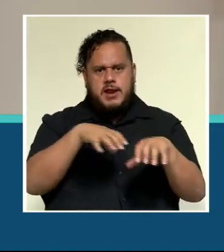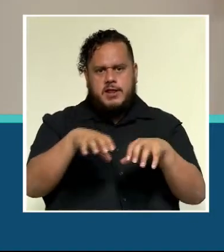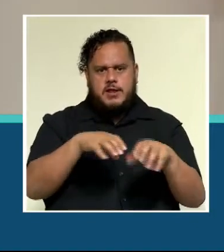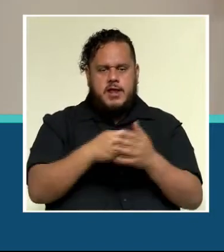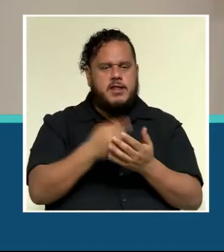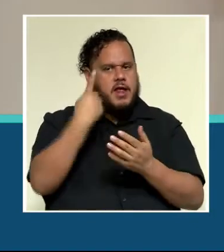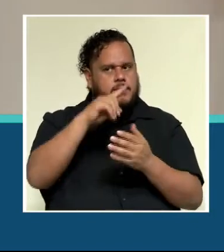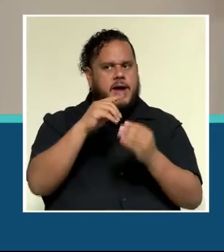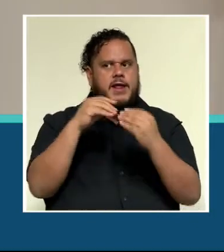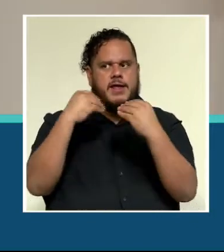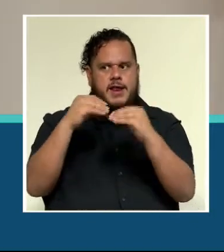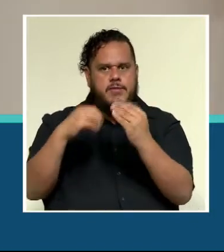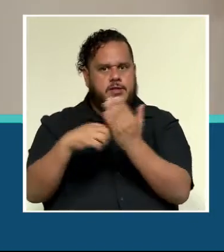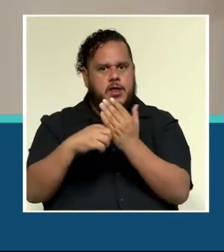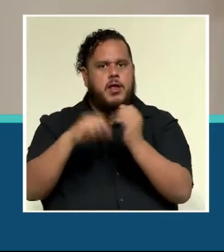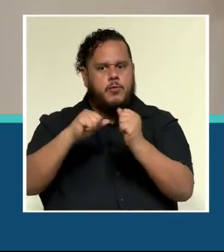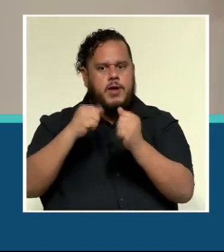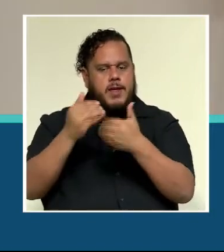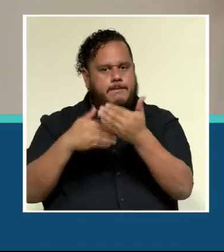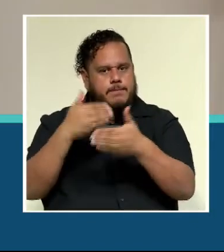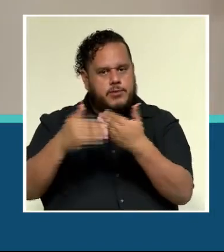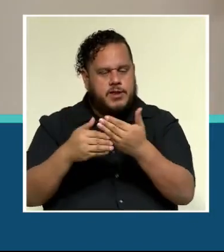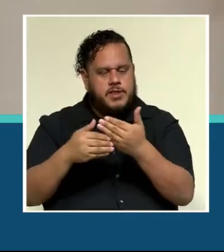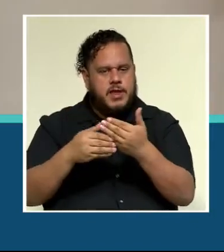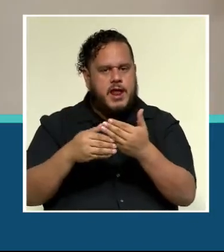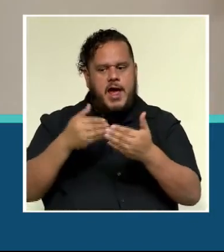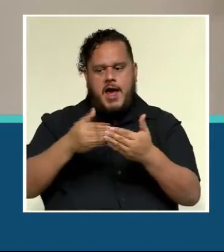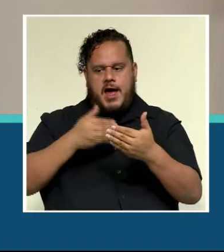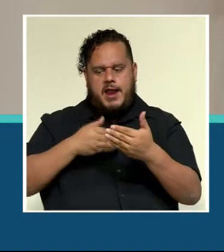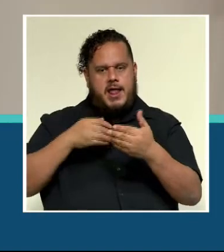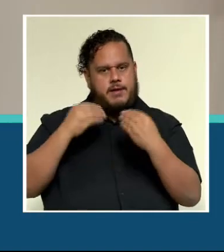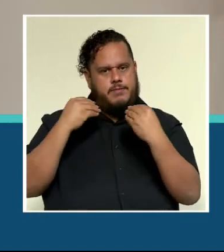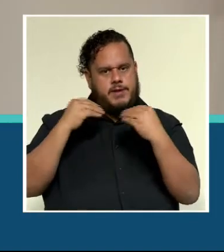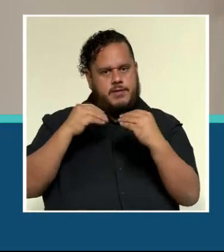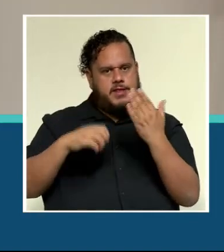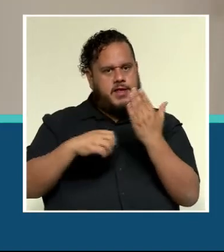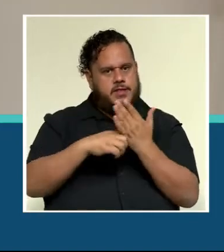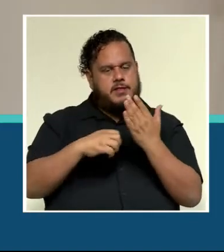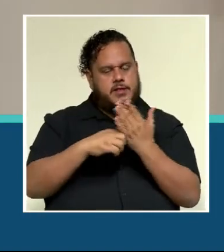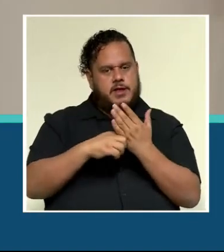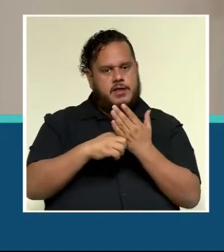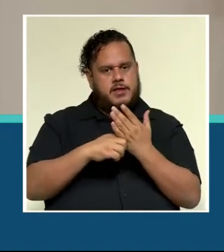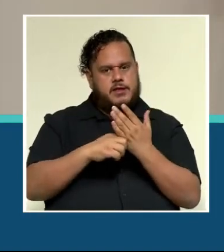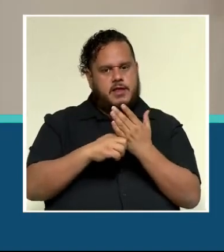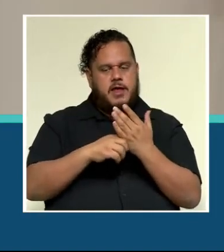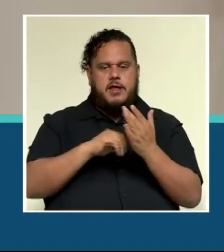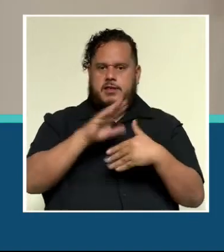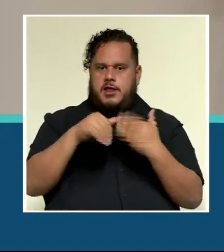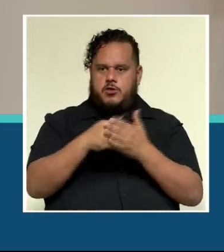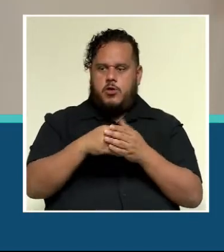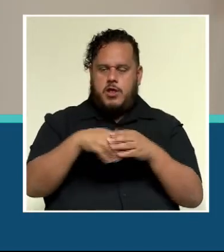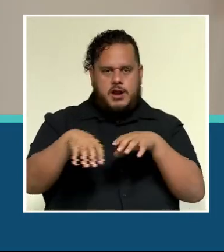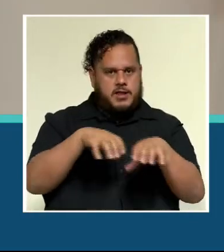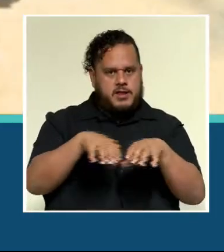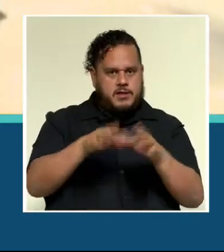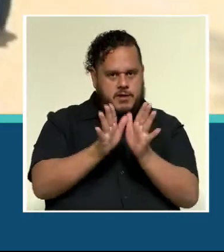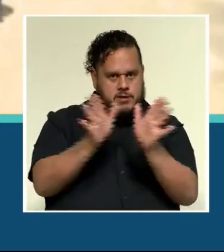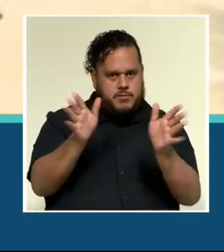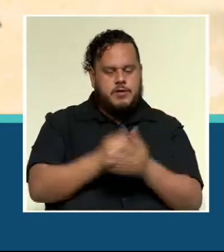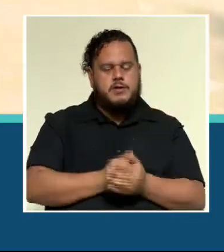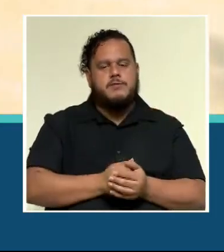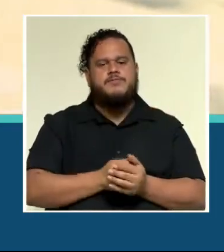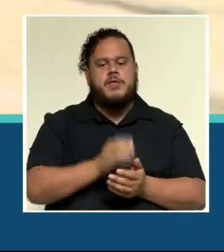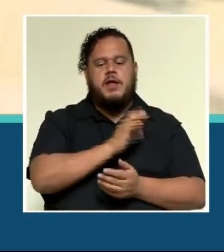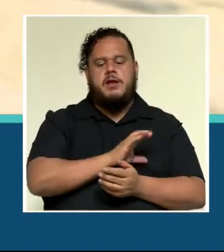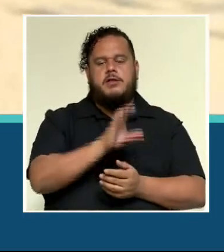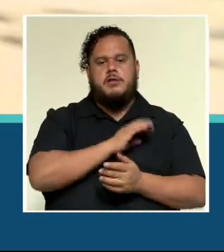ventas a plazo, pueda proceder a la preventa de entradas de los espectáculos públicos. En las